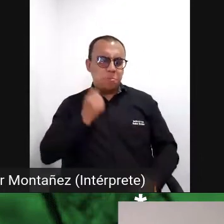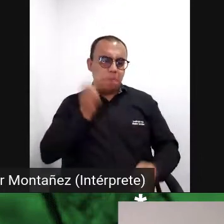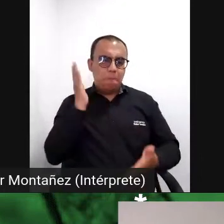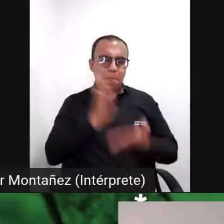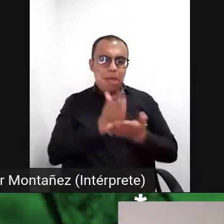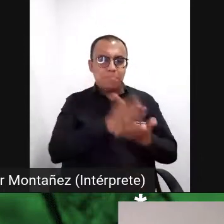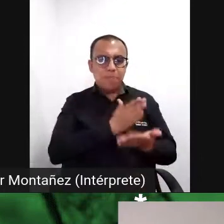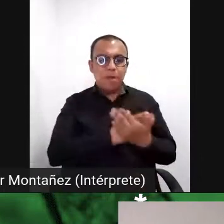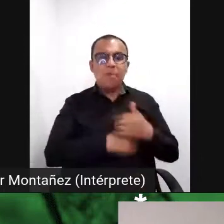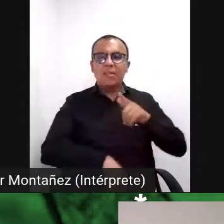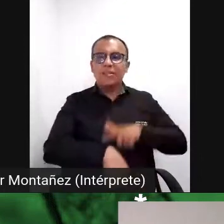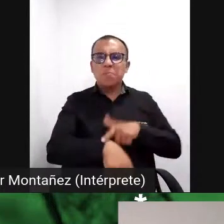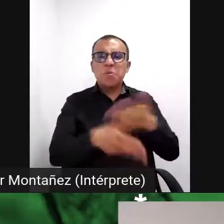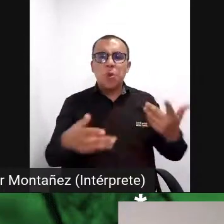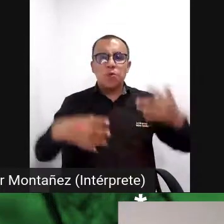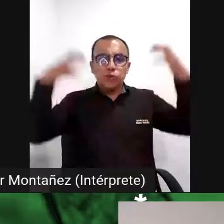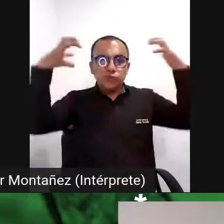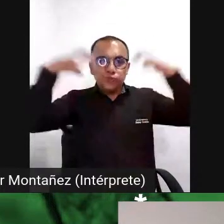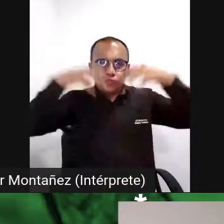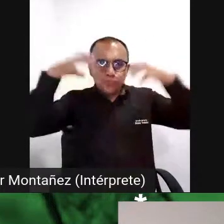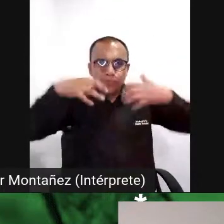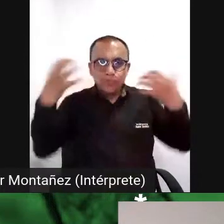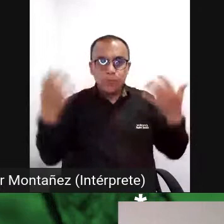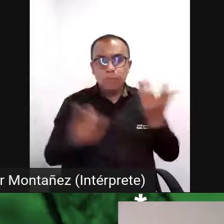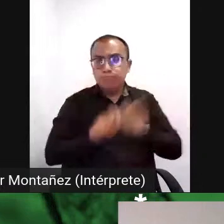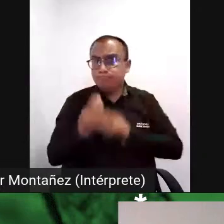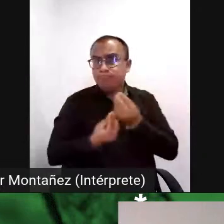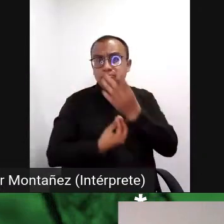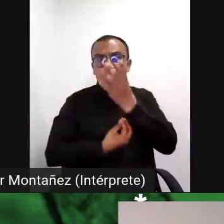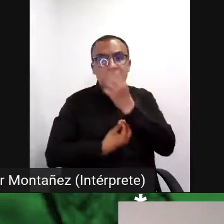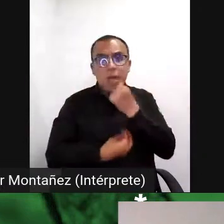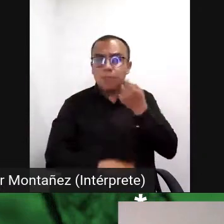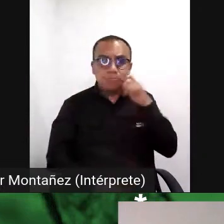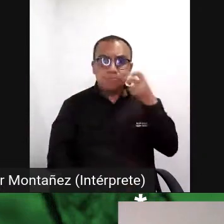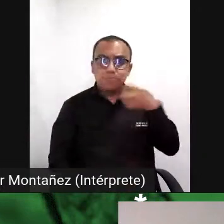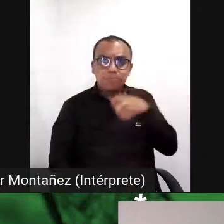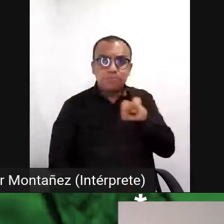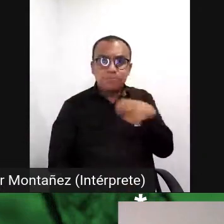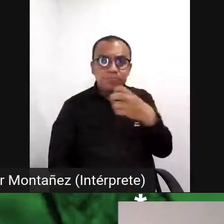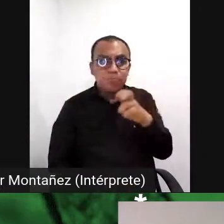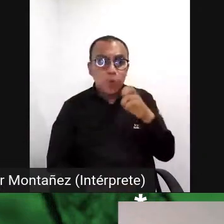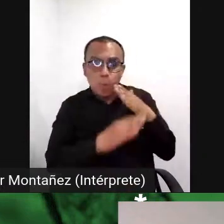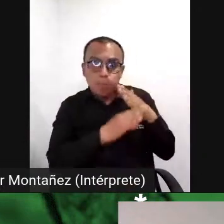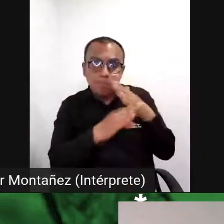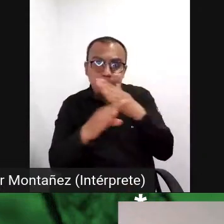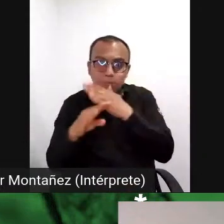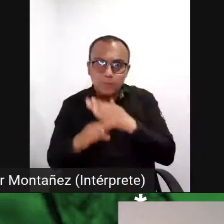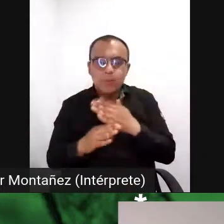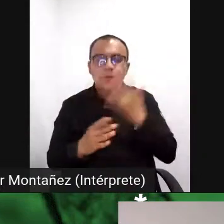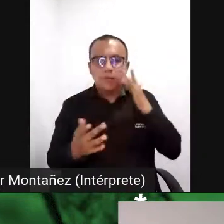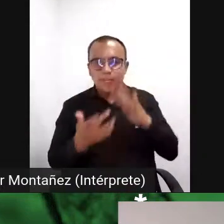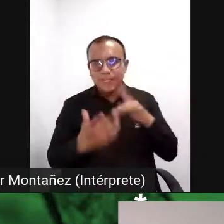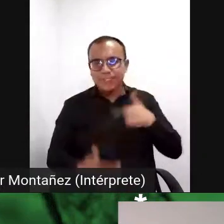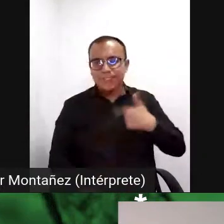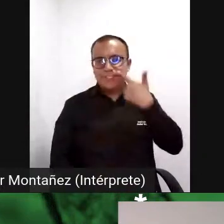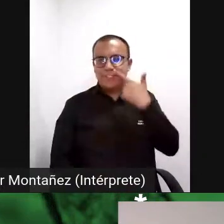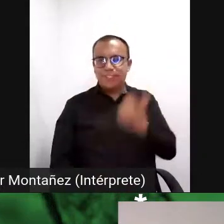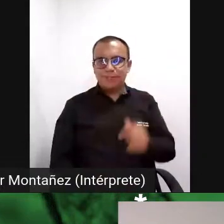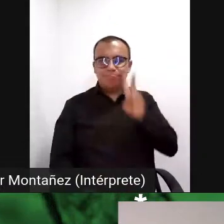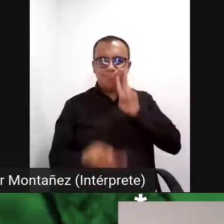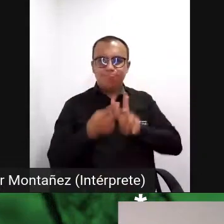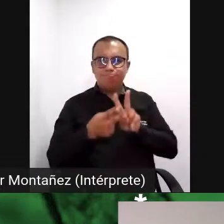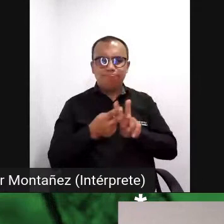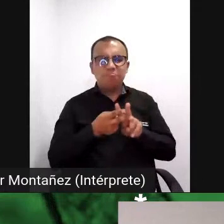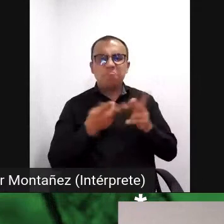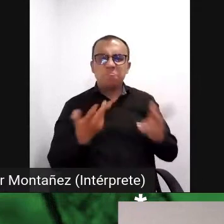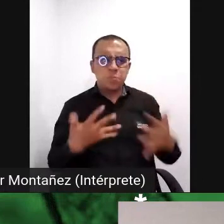sale en su época de lluvias y pues no hace nada, sencillamente sale a buscar protección. Entonces es como chévere poder conocer